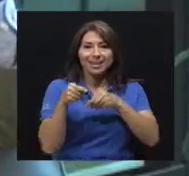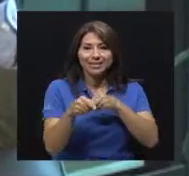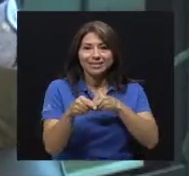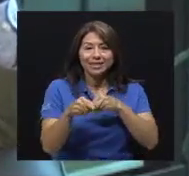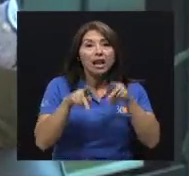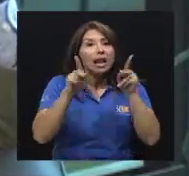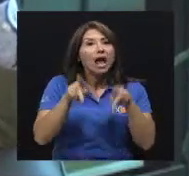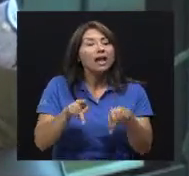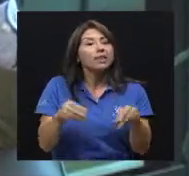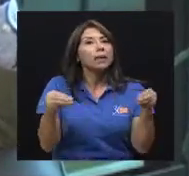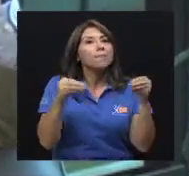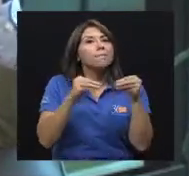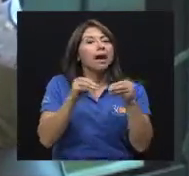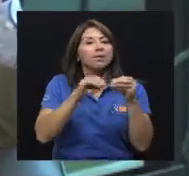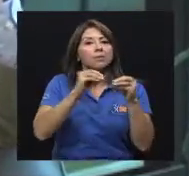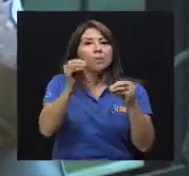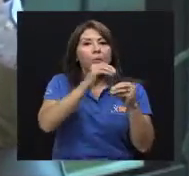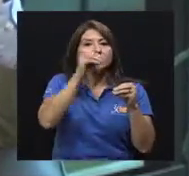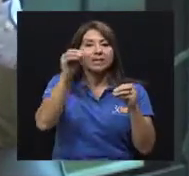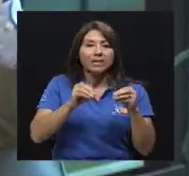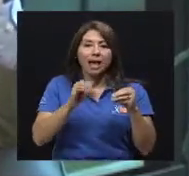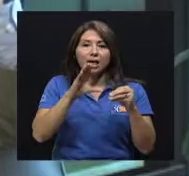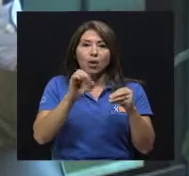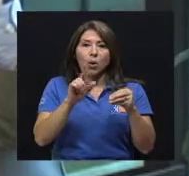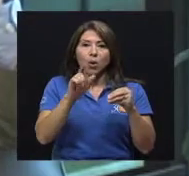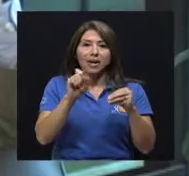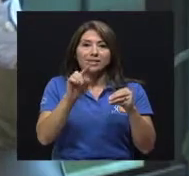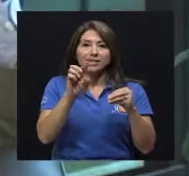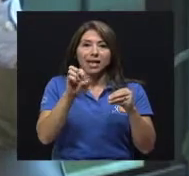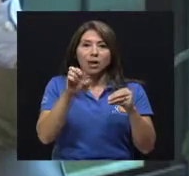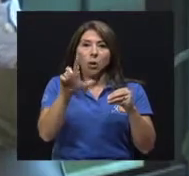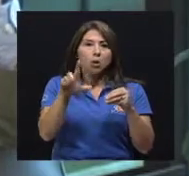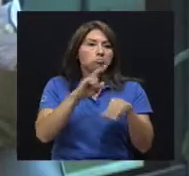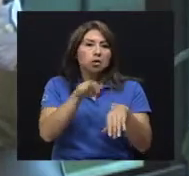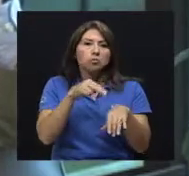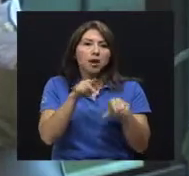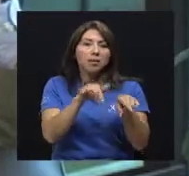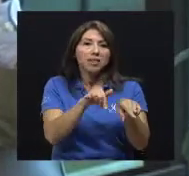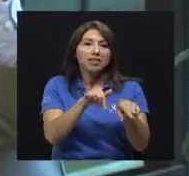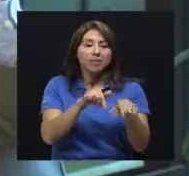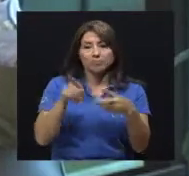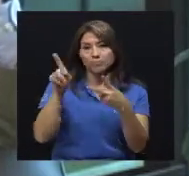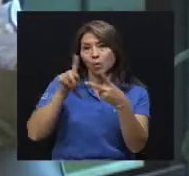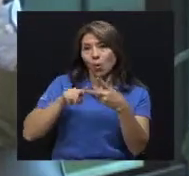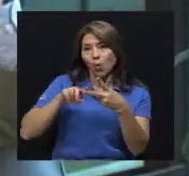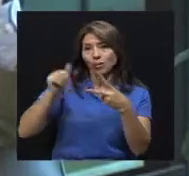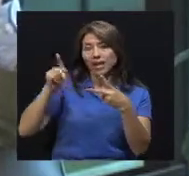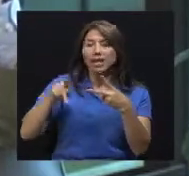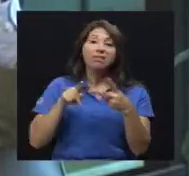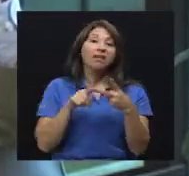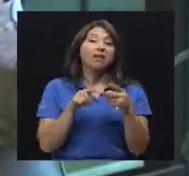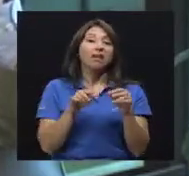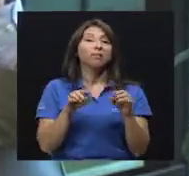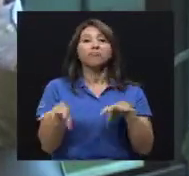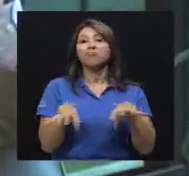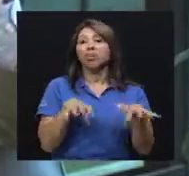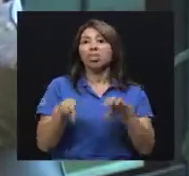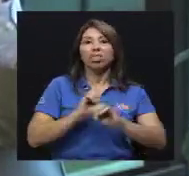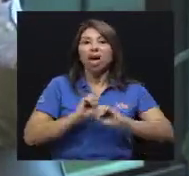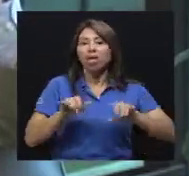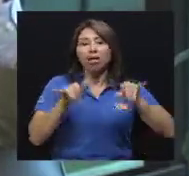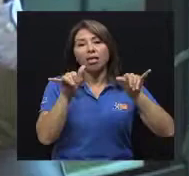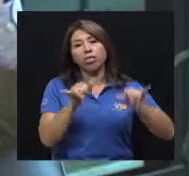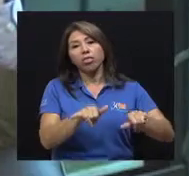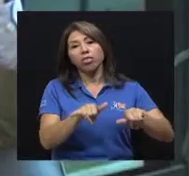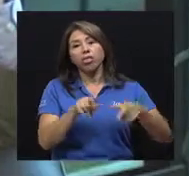sangre. Y luego está la gente que es sedentaria toda su vida, que fuma, que tiene diabetes, que